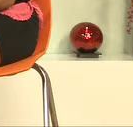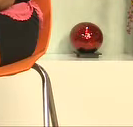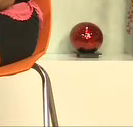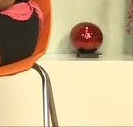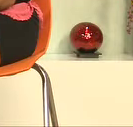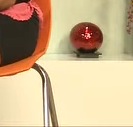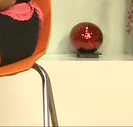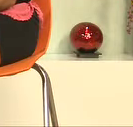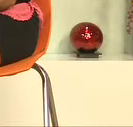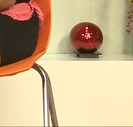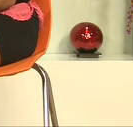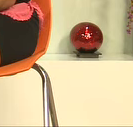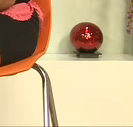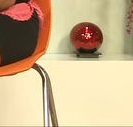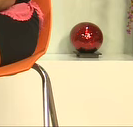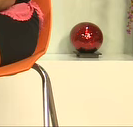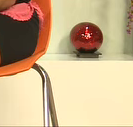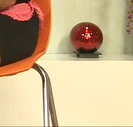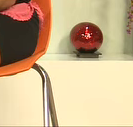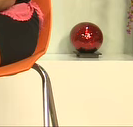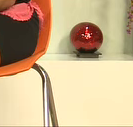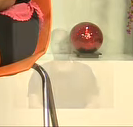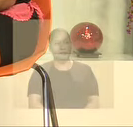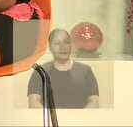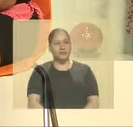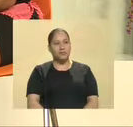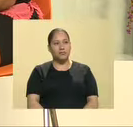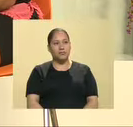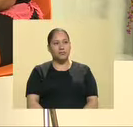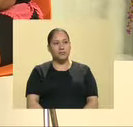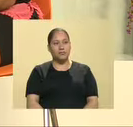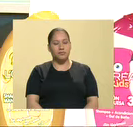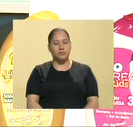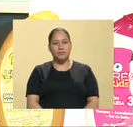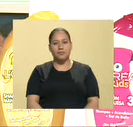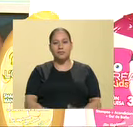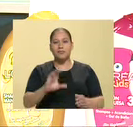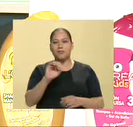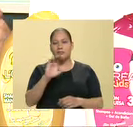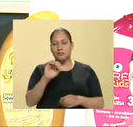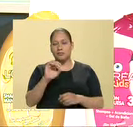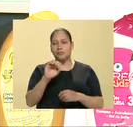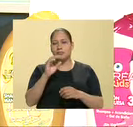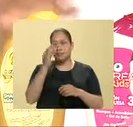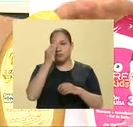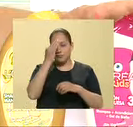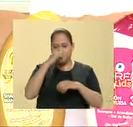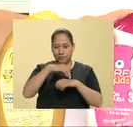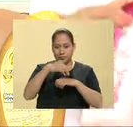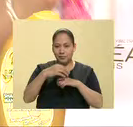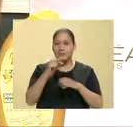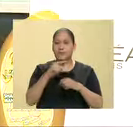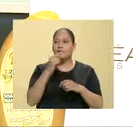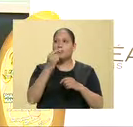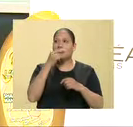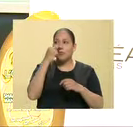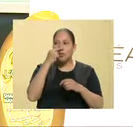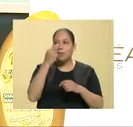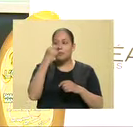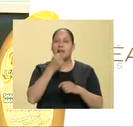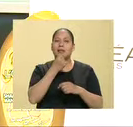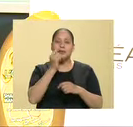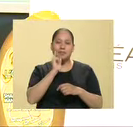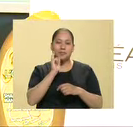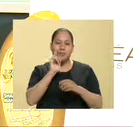y de frambuesa, y hay para todos los gustos. Hay algunos olores que son más como para niñas, como por ejemplo puede